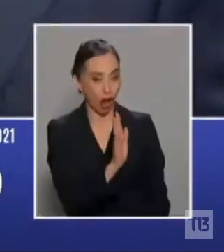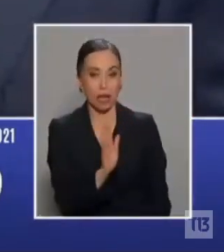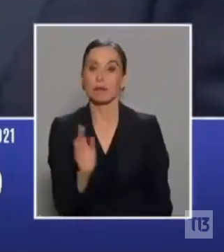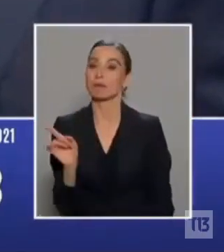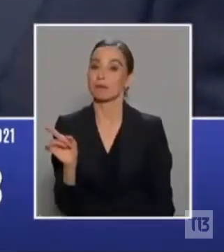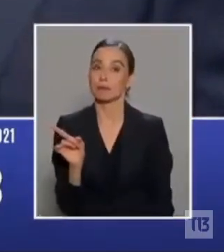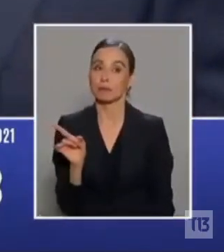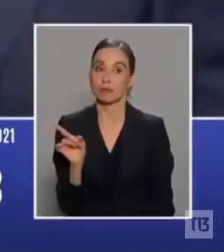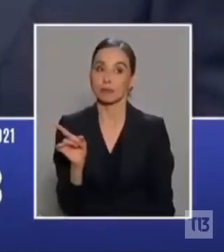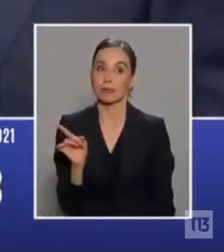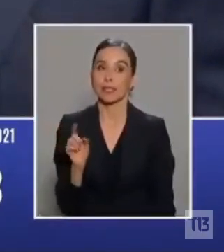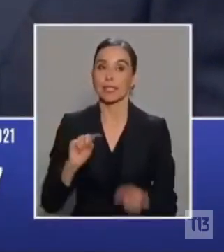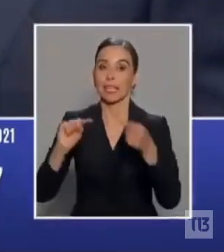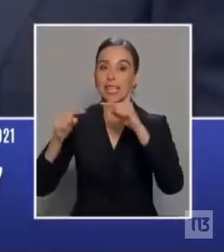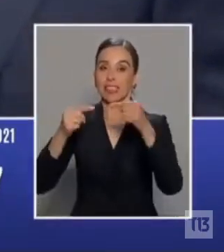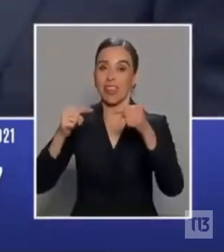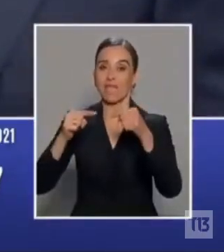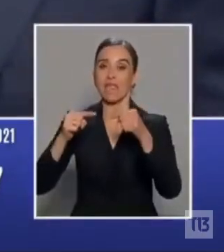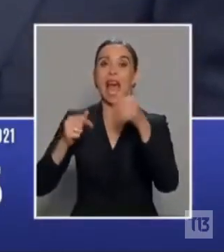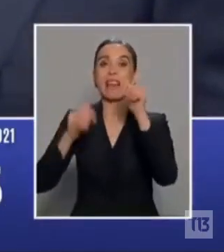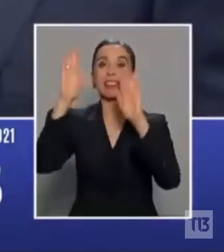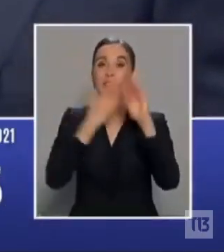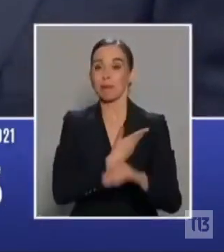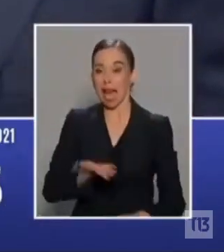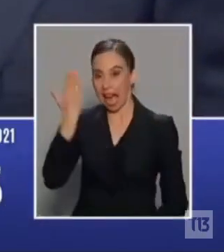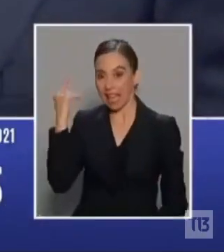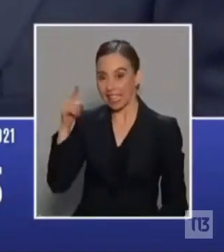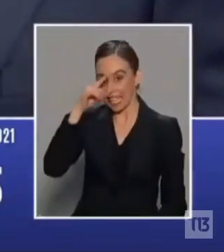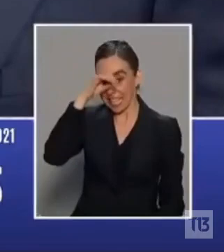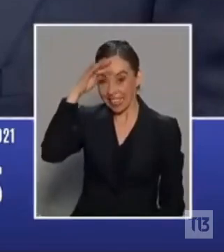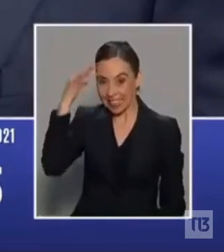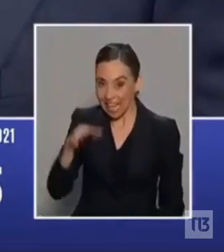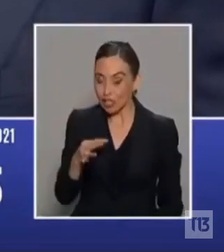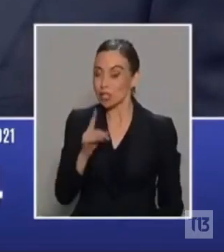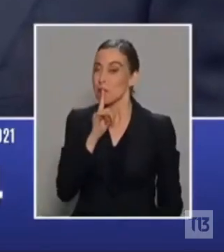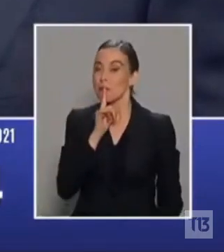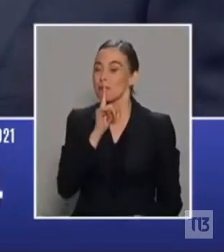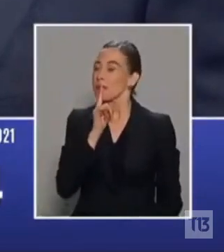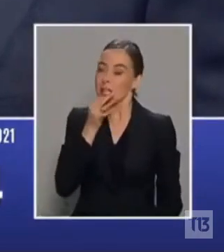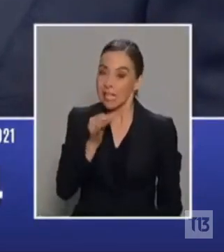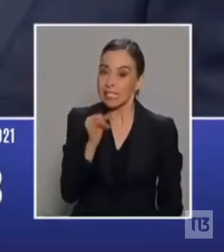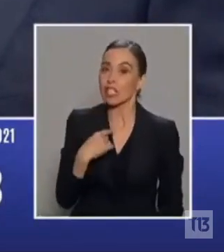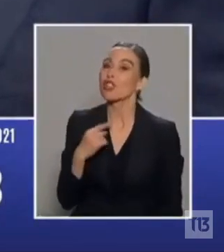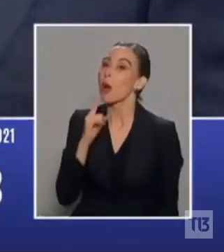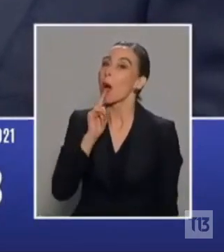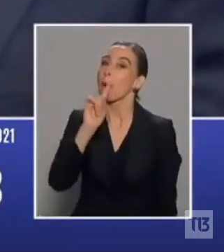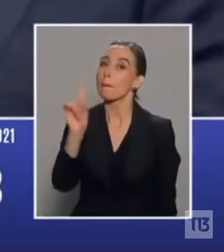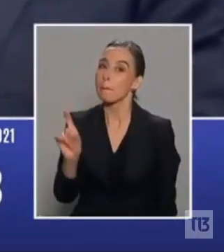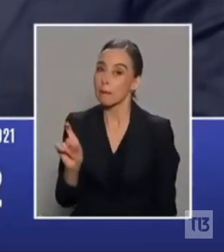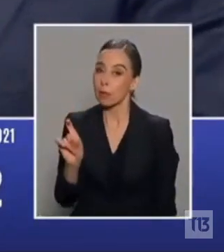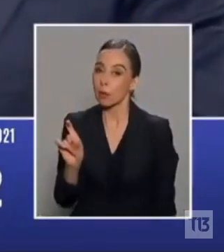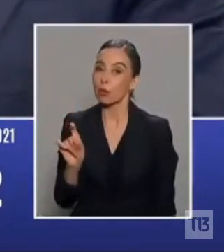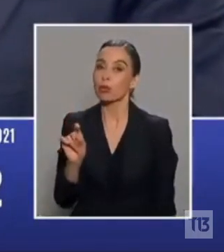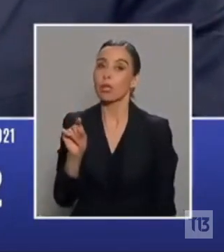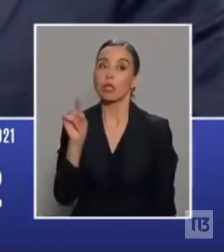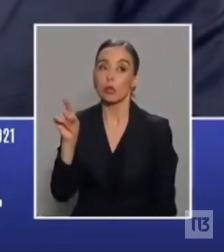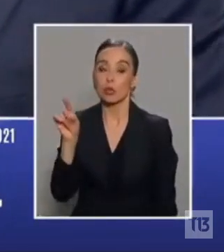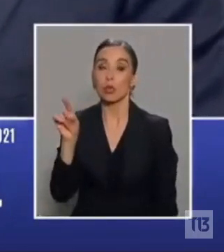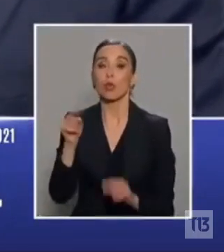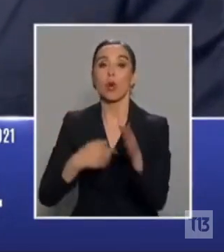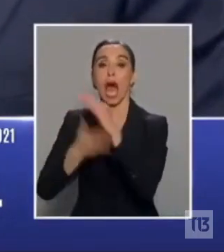En el debate pasado, lo digo porque te costó harto reconocerlo, en el debate pasado te pregunté si había sido